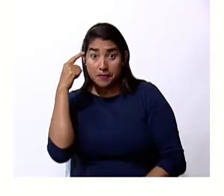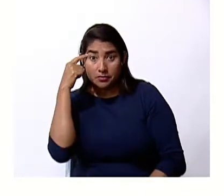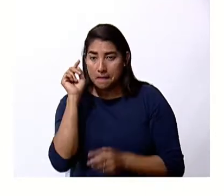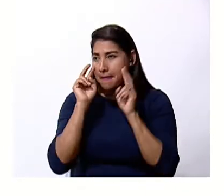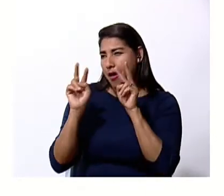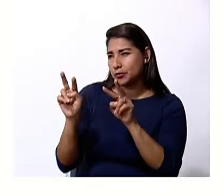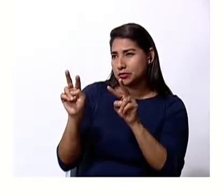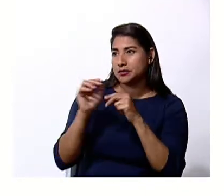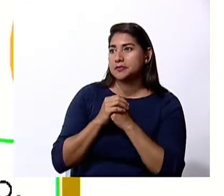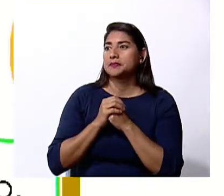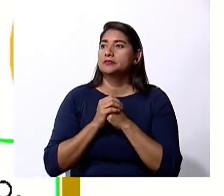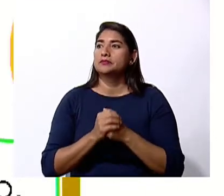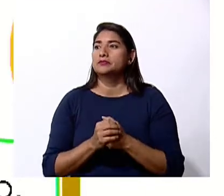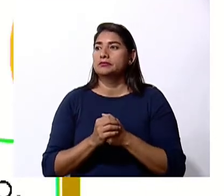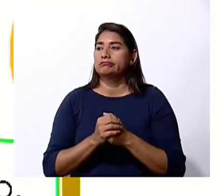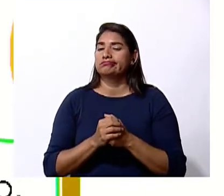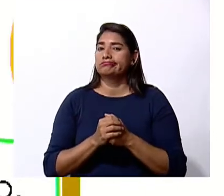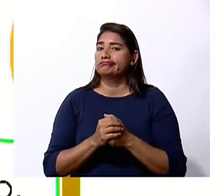a ver.